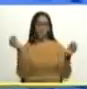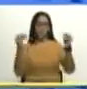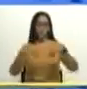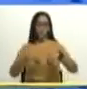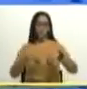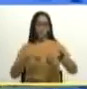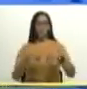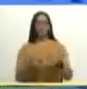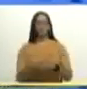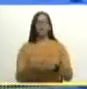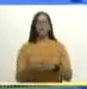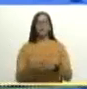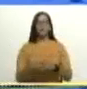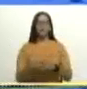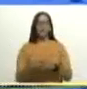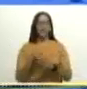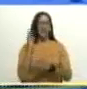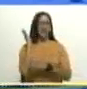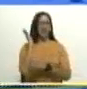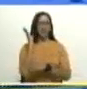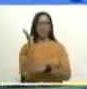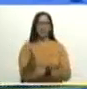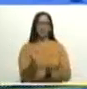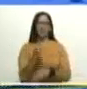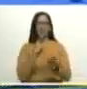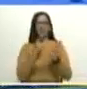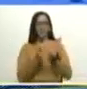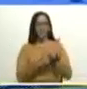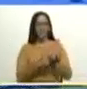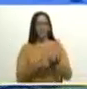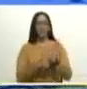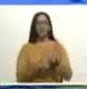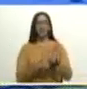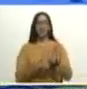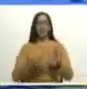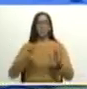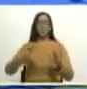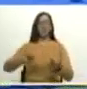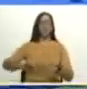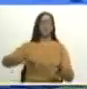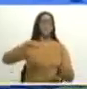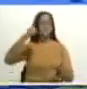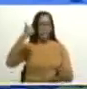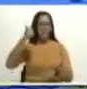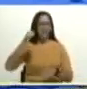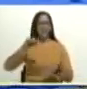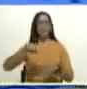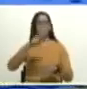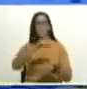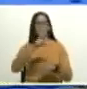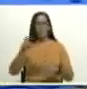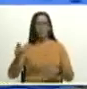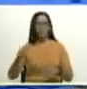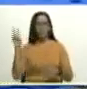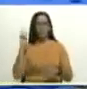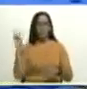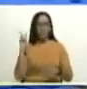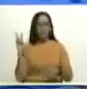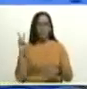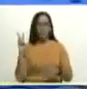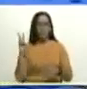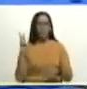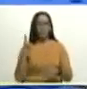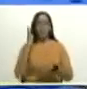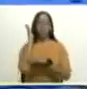la condena absoluta por parte de la inmensa y gigantesca mayoría de venezolanos y venezolanas de